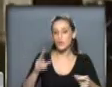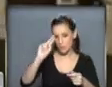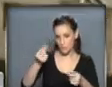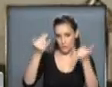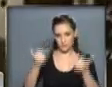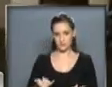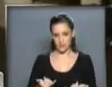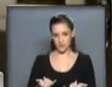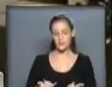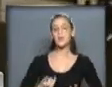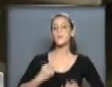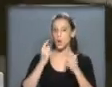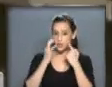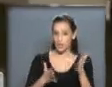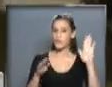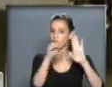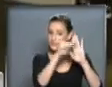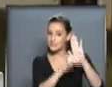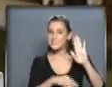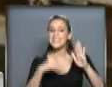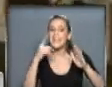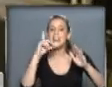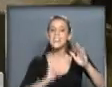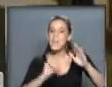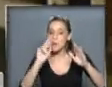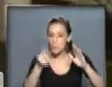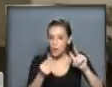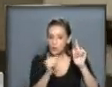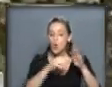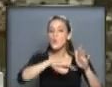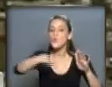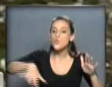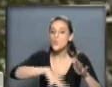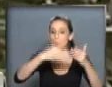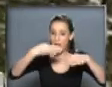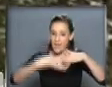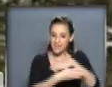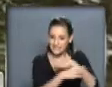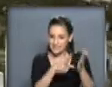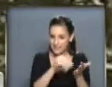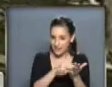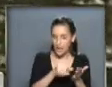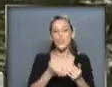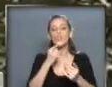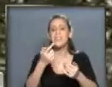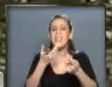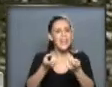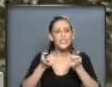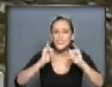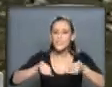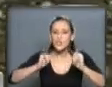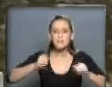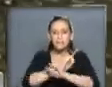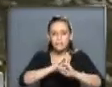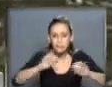región, indicando datos filiales, fecha y lugar de sepultura. El proyecto propone que el municipio realice una campaña de difusión para